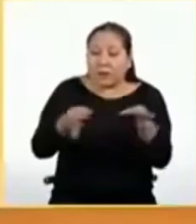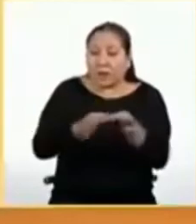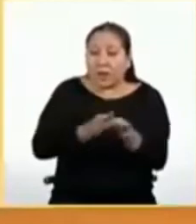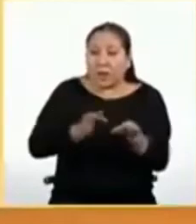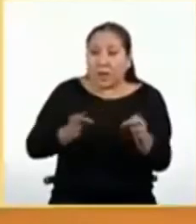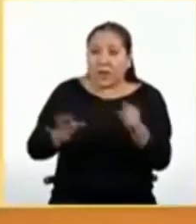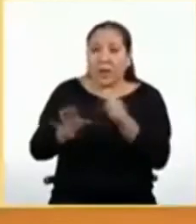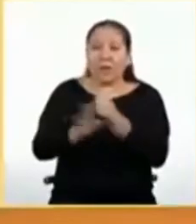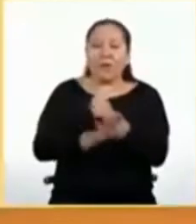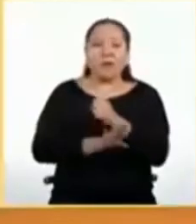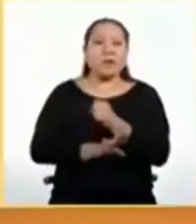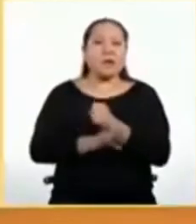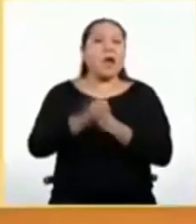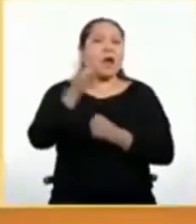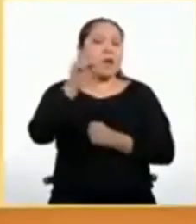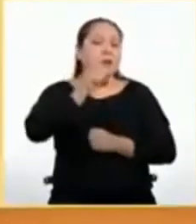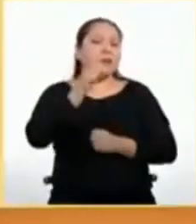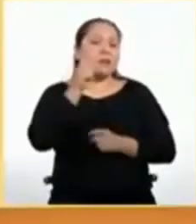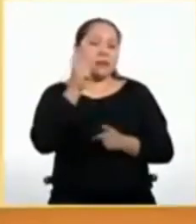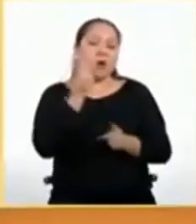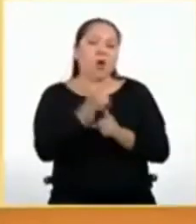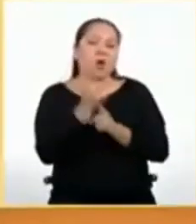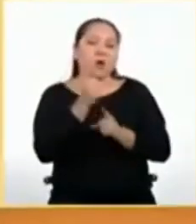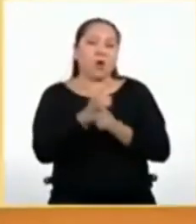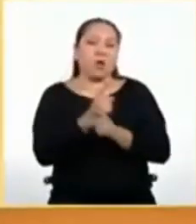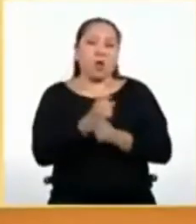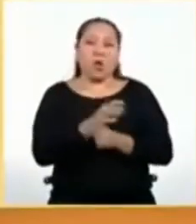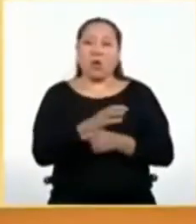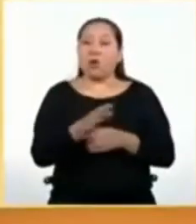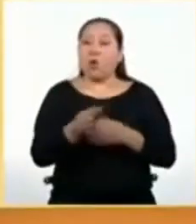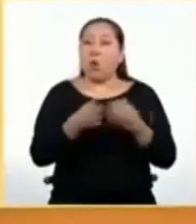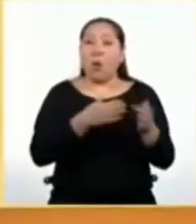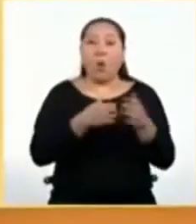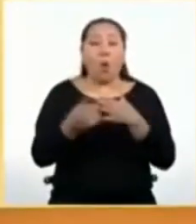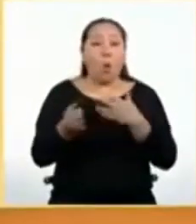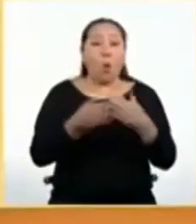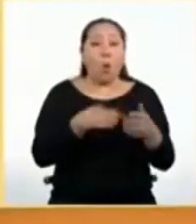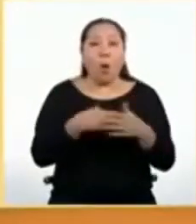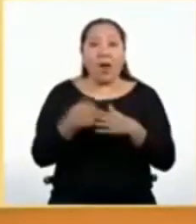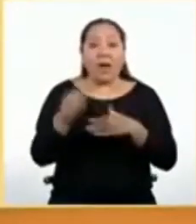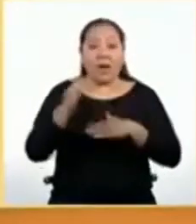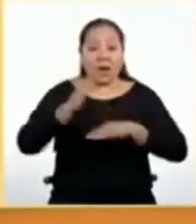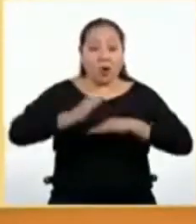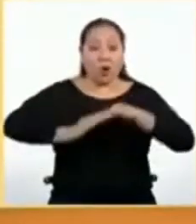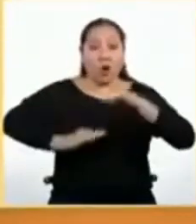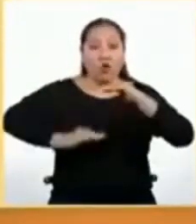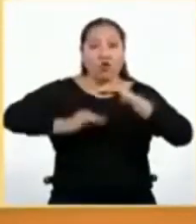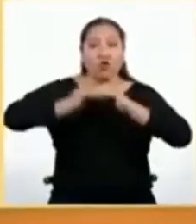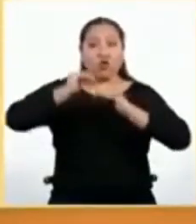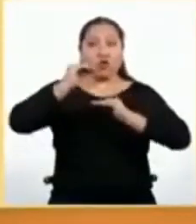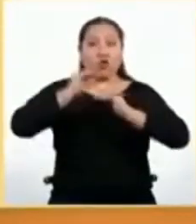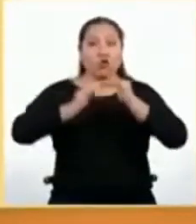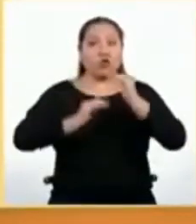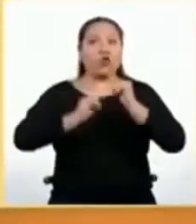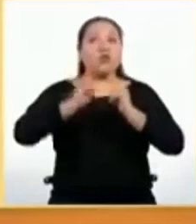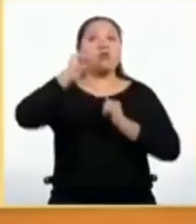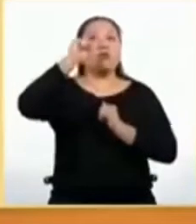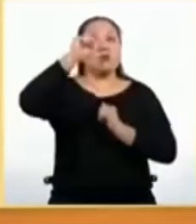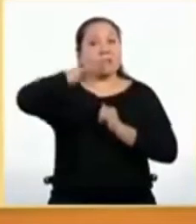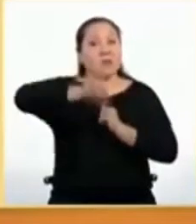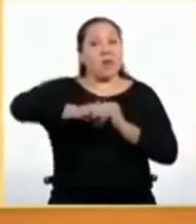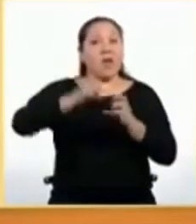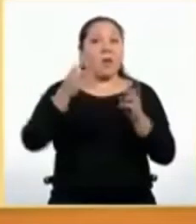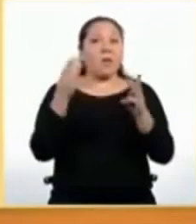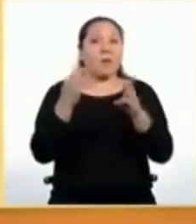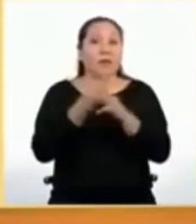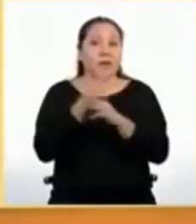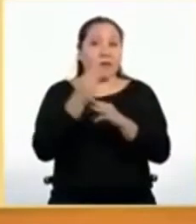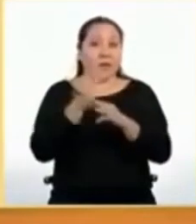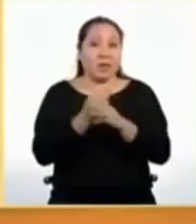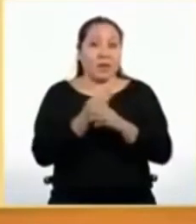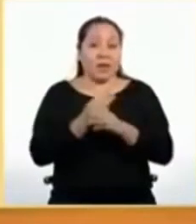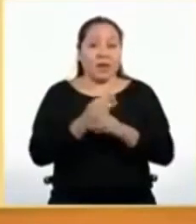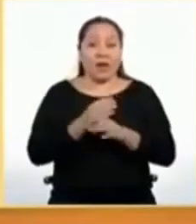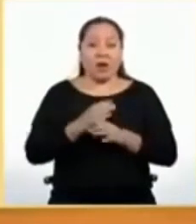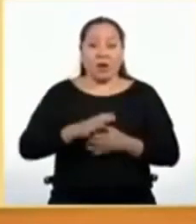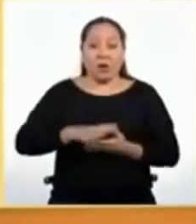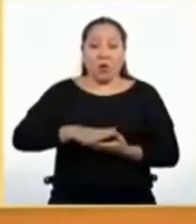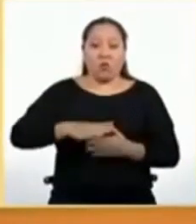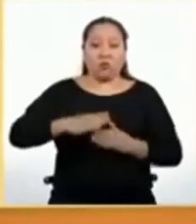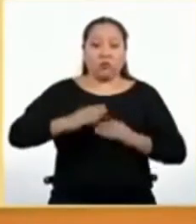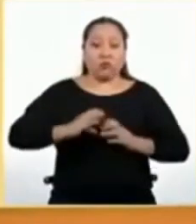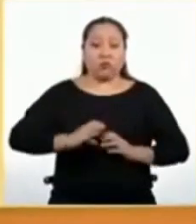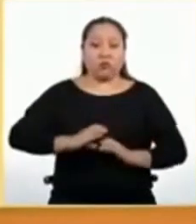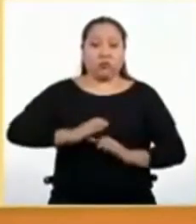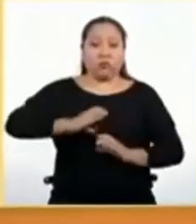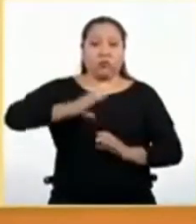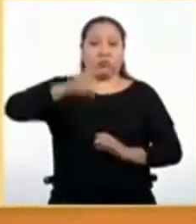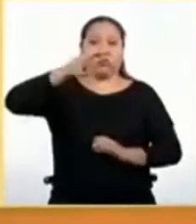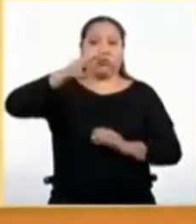básica. Es verdad. Cualquier construcción implica mucha matemática. Bueno, para construir un edificio estable se